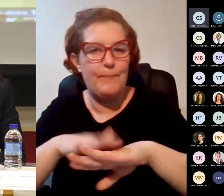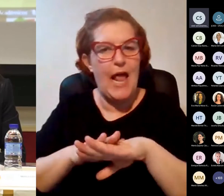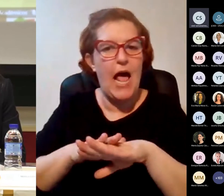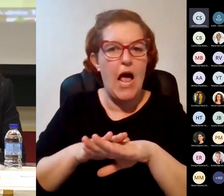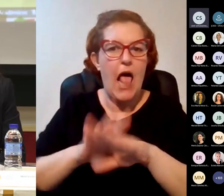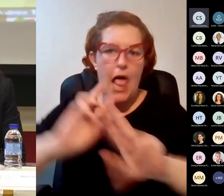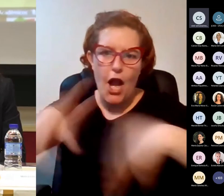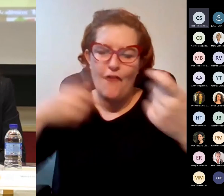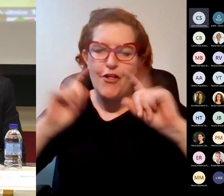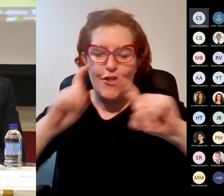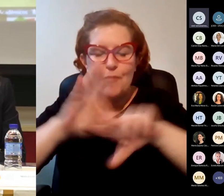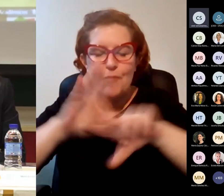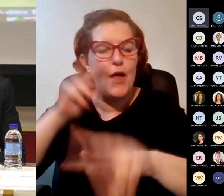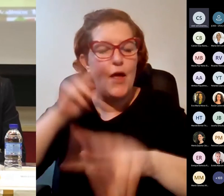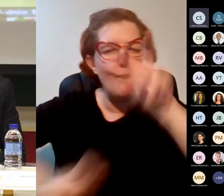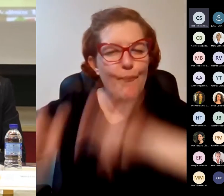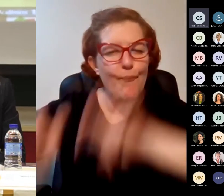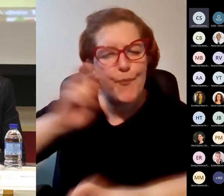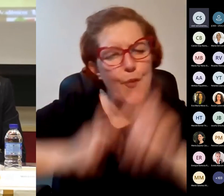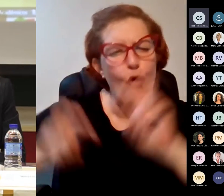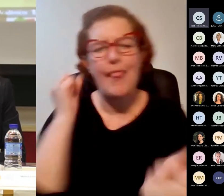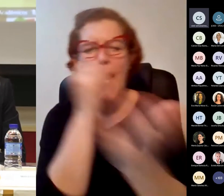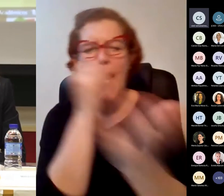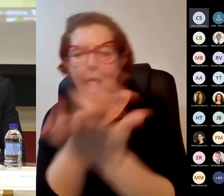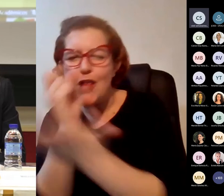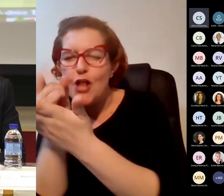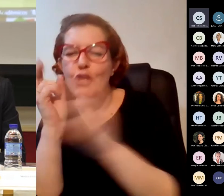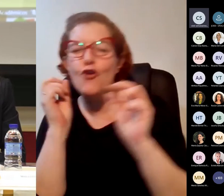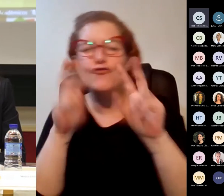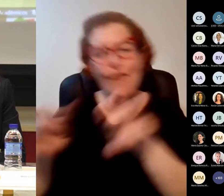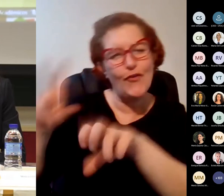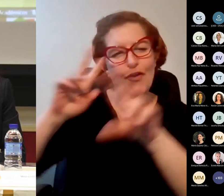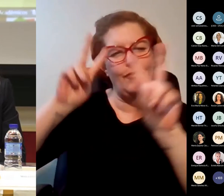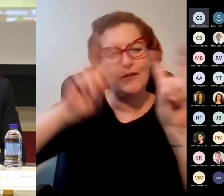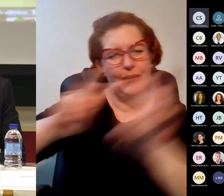la búsqueda siempre de los retos en el ámbito docente